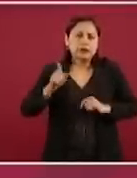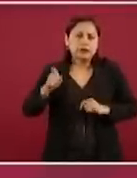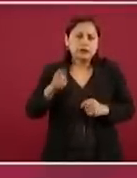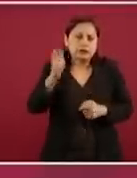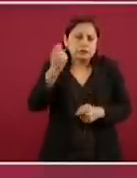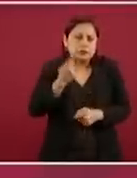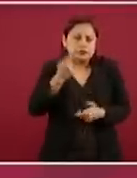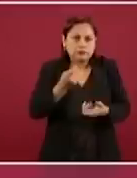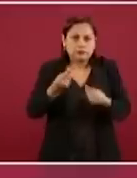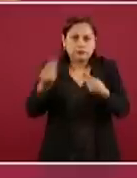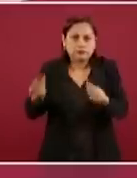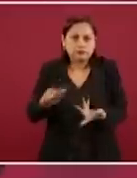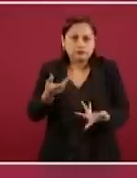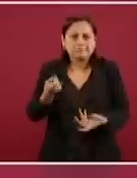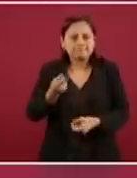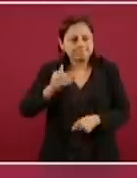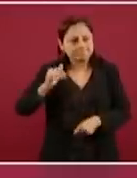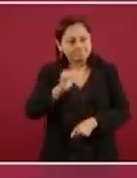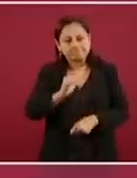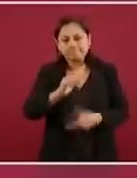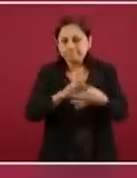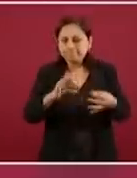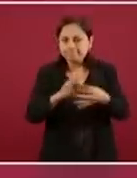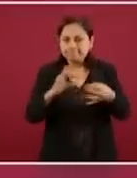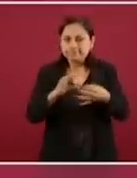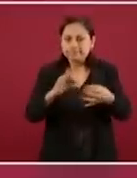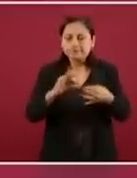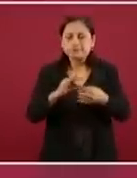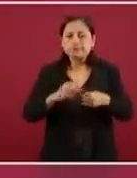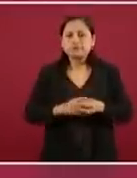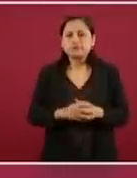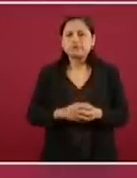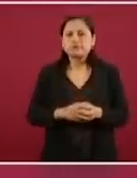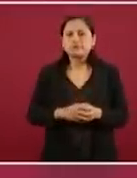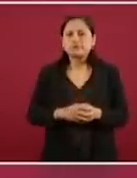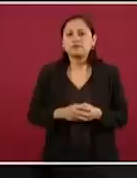tomaban, y lo expresaban